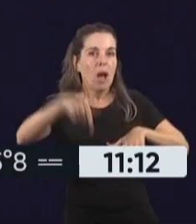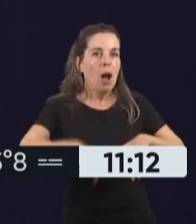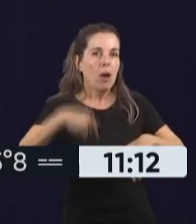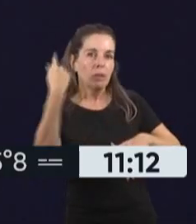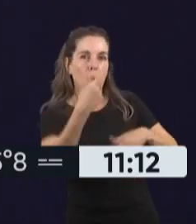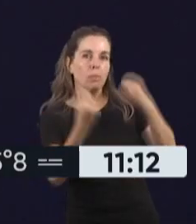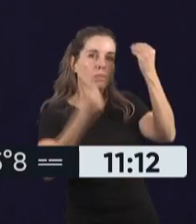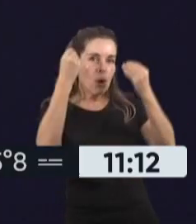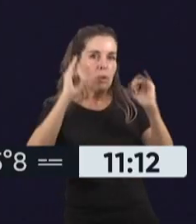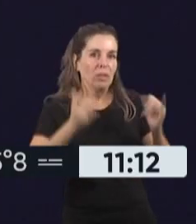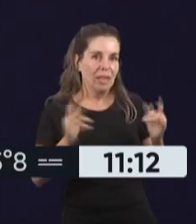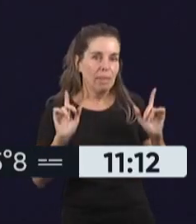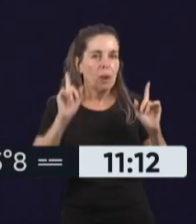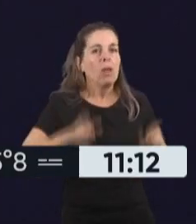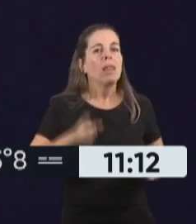pero atacar